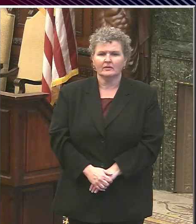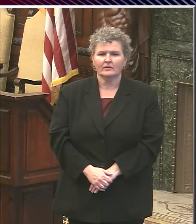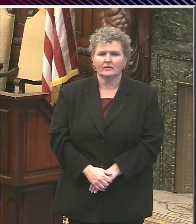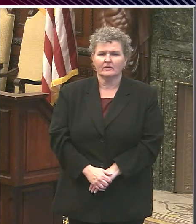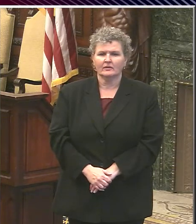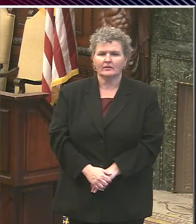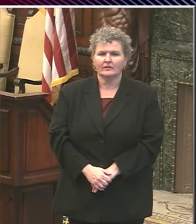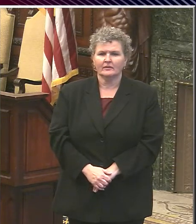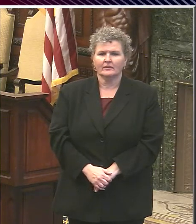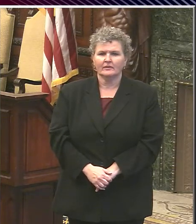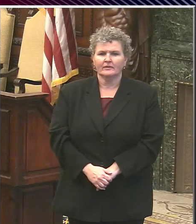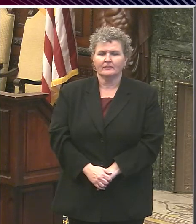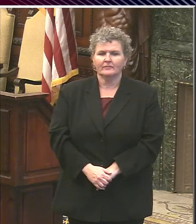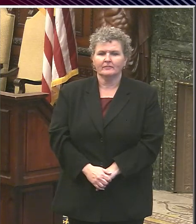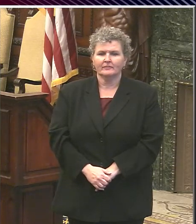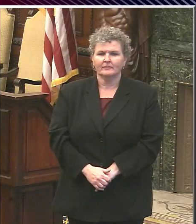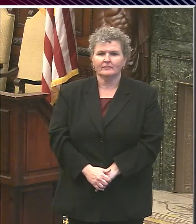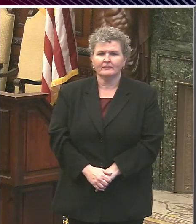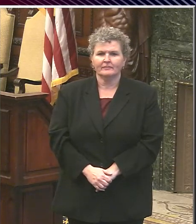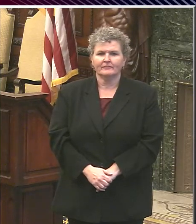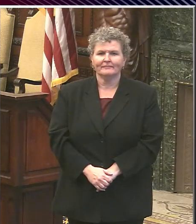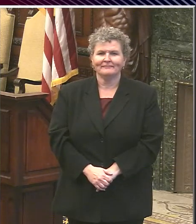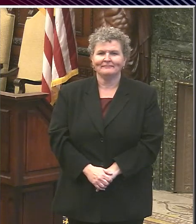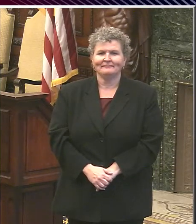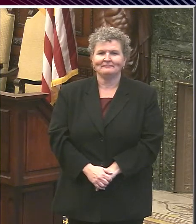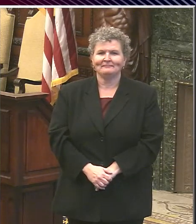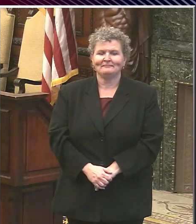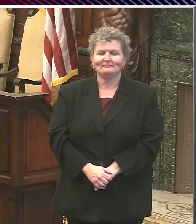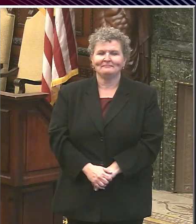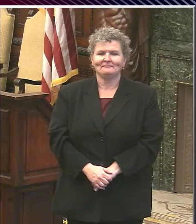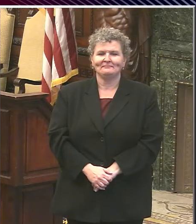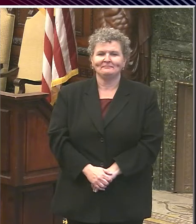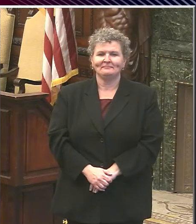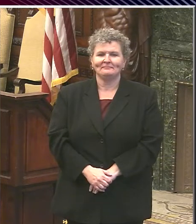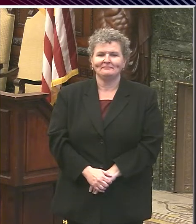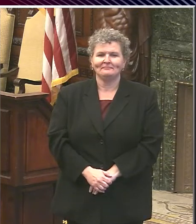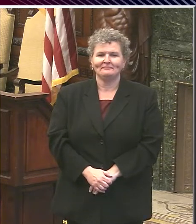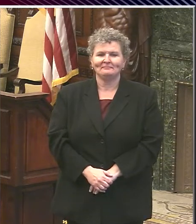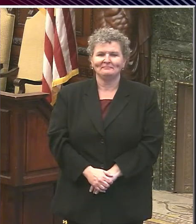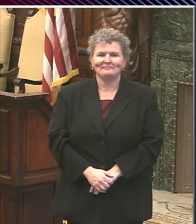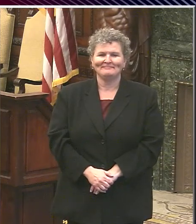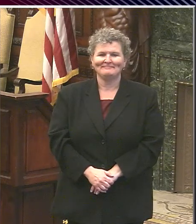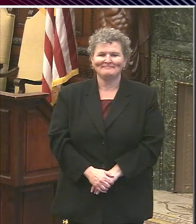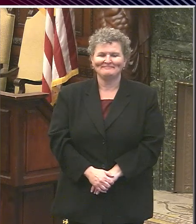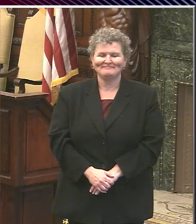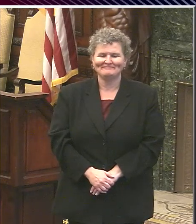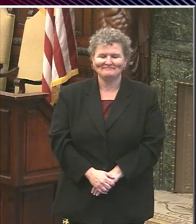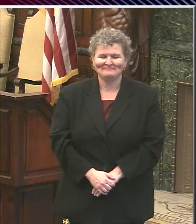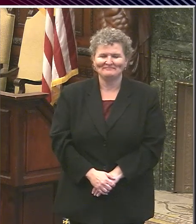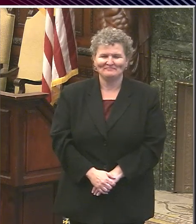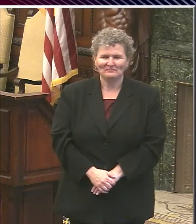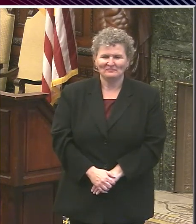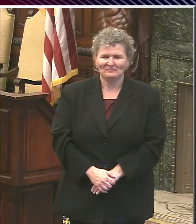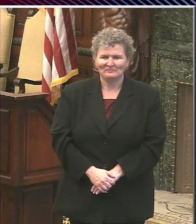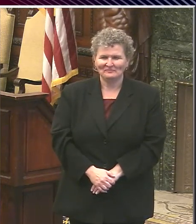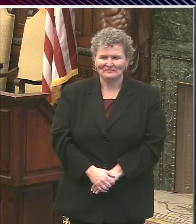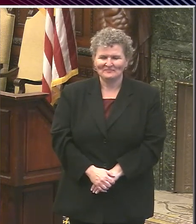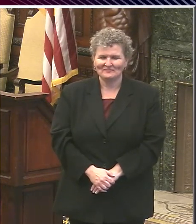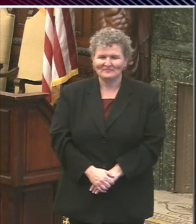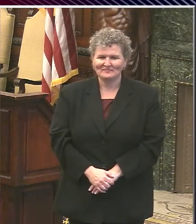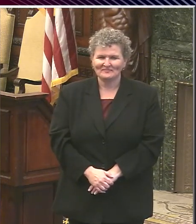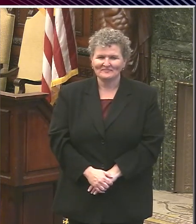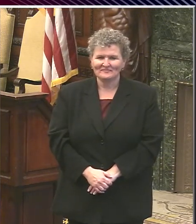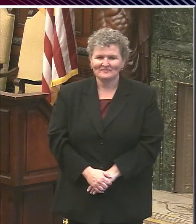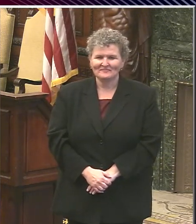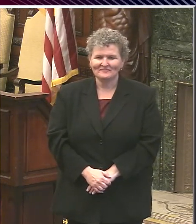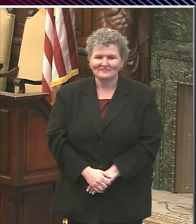no involucrar ni a los tribunales ni para tener problemas, porque esto requiere a los arrendadores a presentar